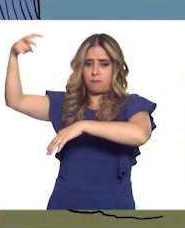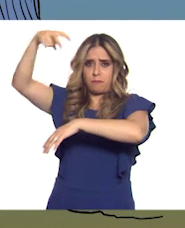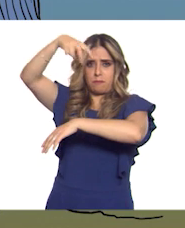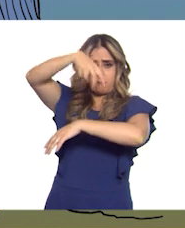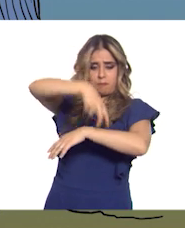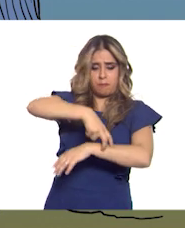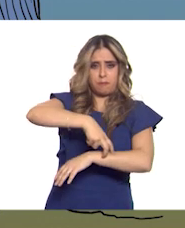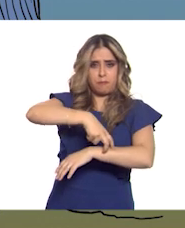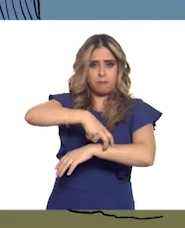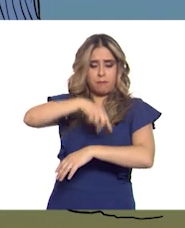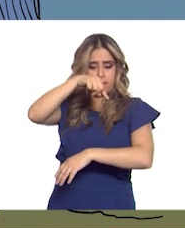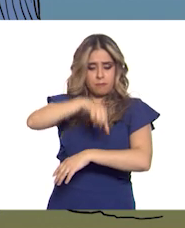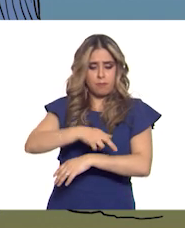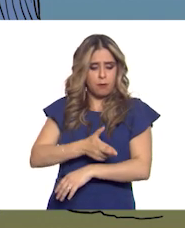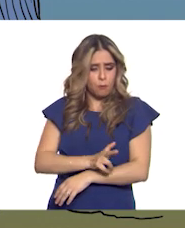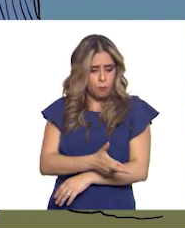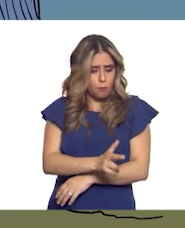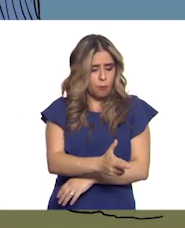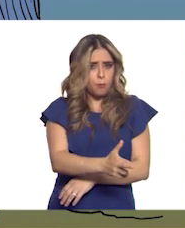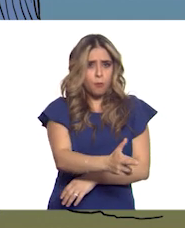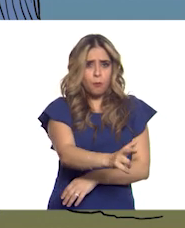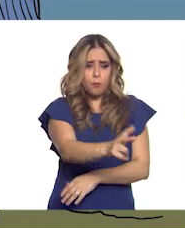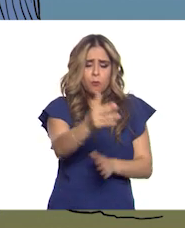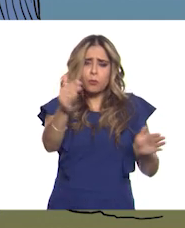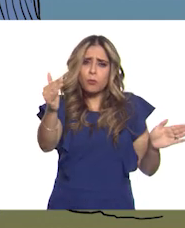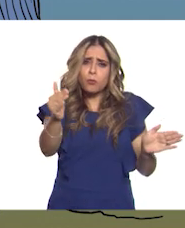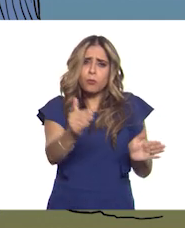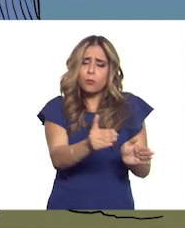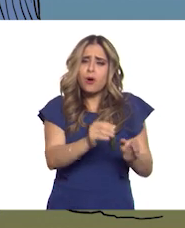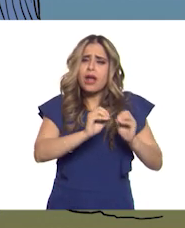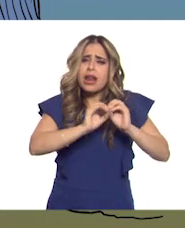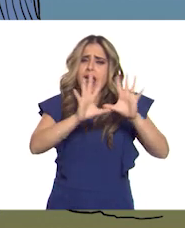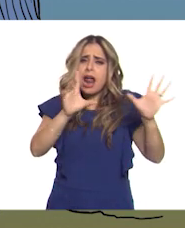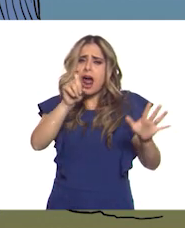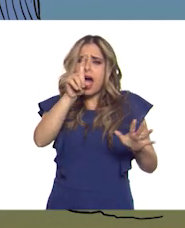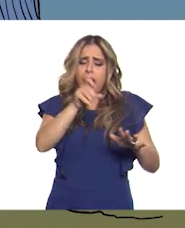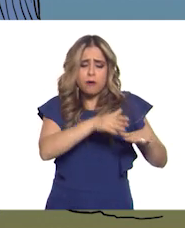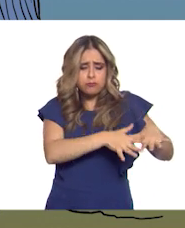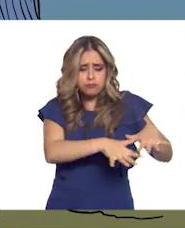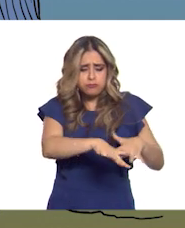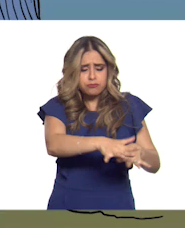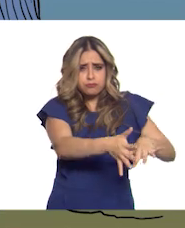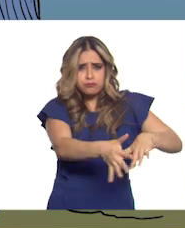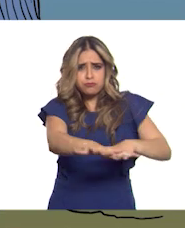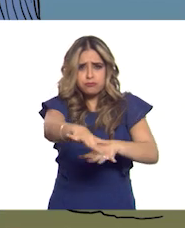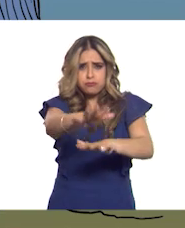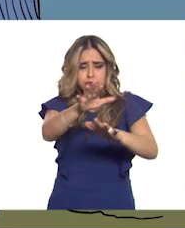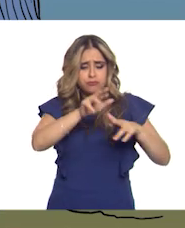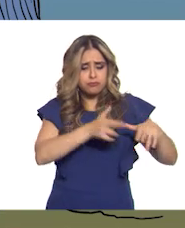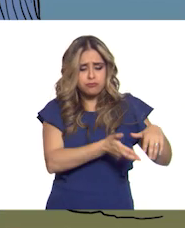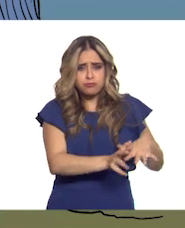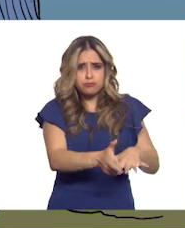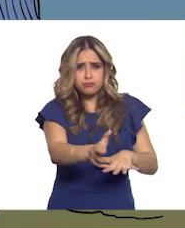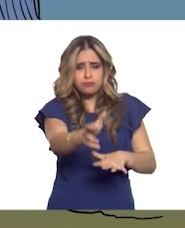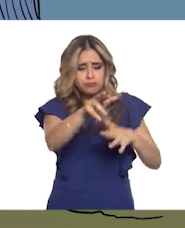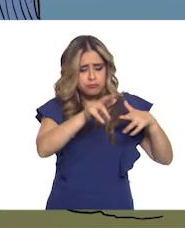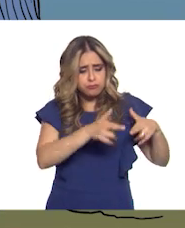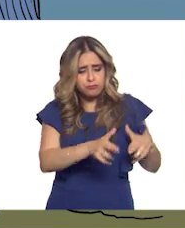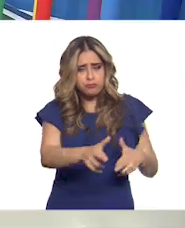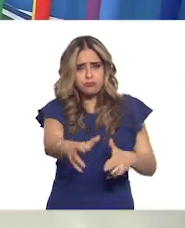me hallé cerca de un arroyo. Un río pequeño y claro donde las aguas charlaban diciéndose bromas